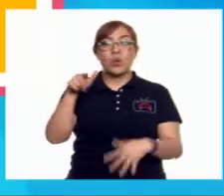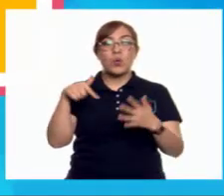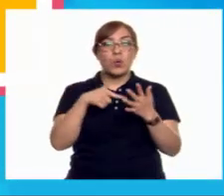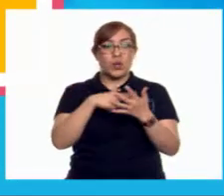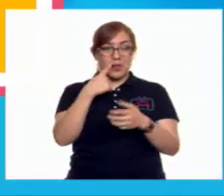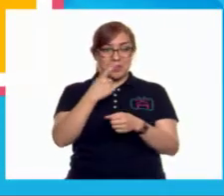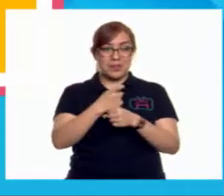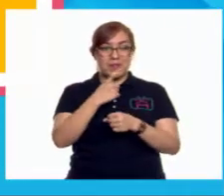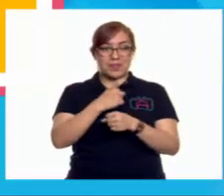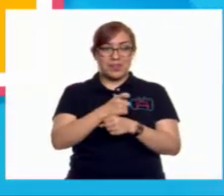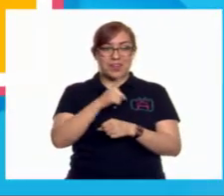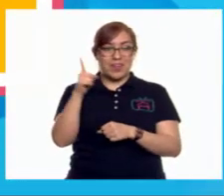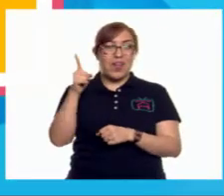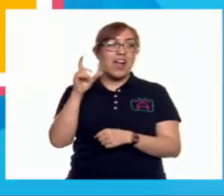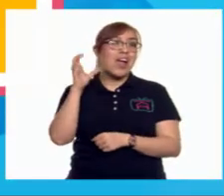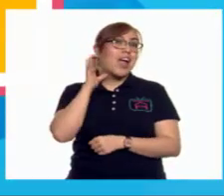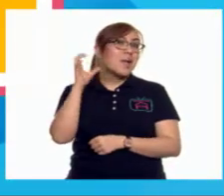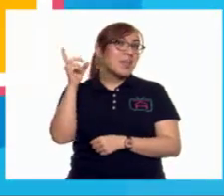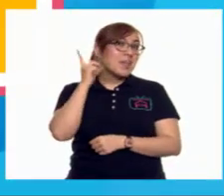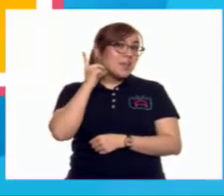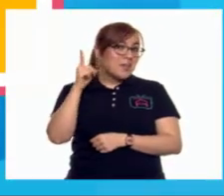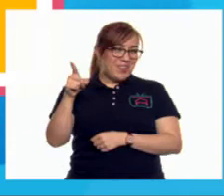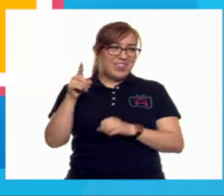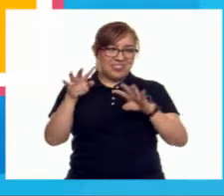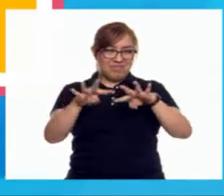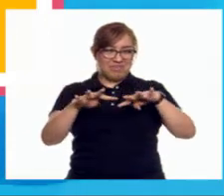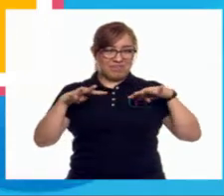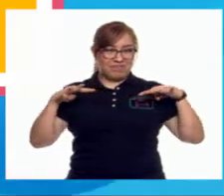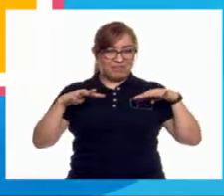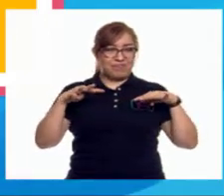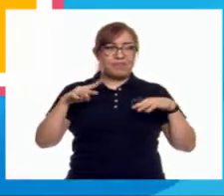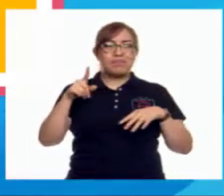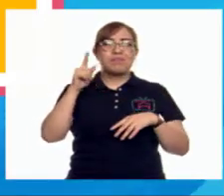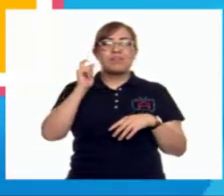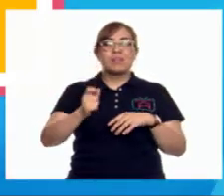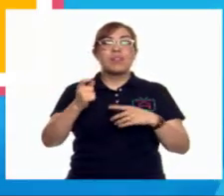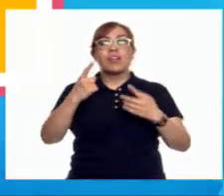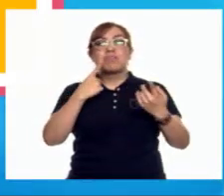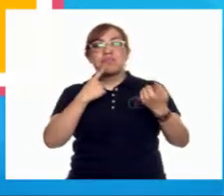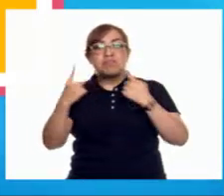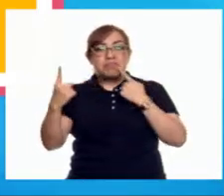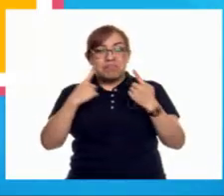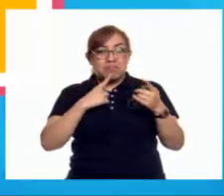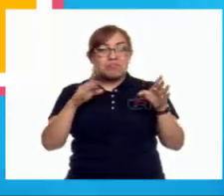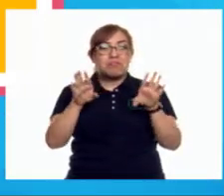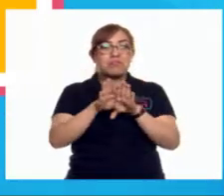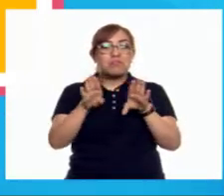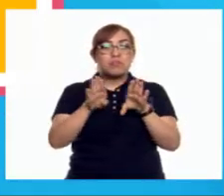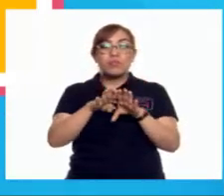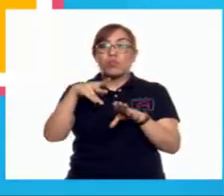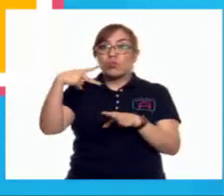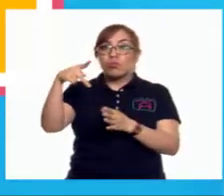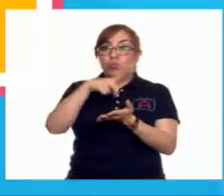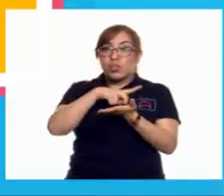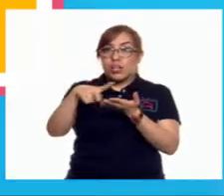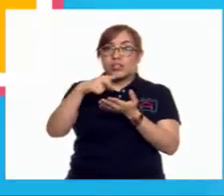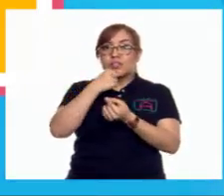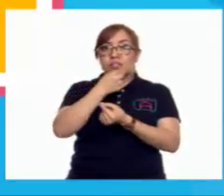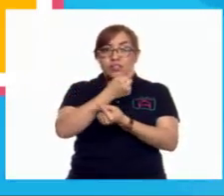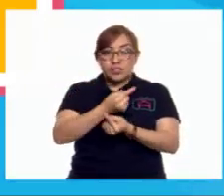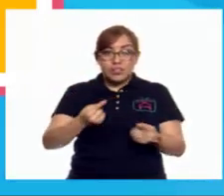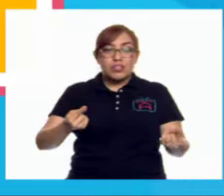de Diputados. Tipo de diálogo. Exponiendo ideas sobre los derechos de los niños. El